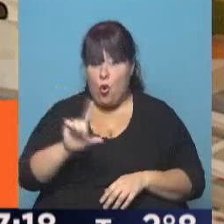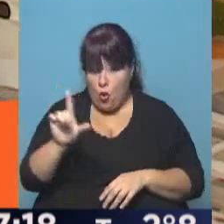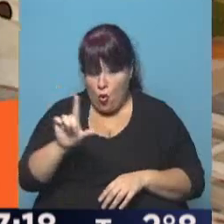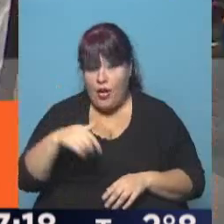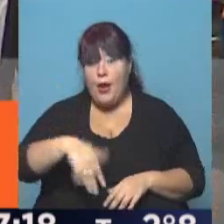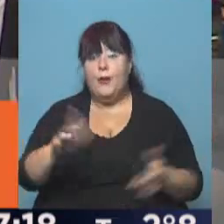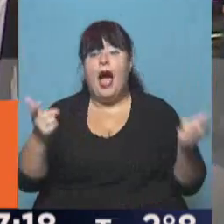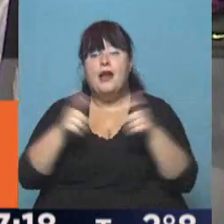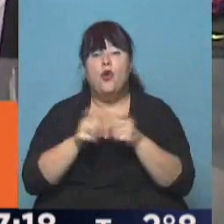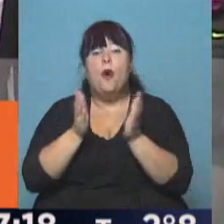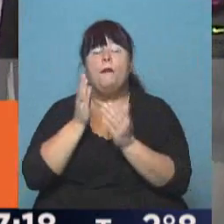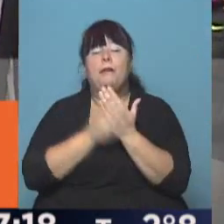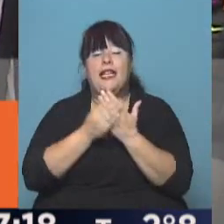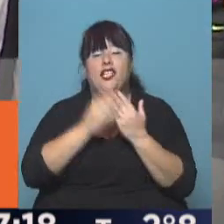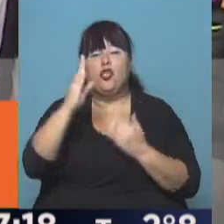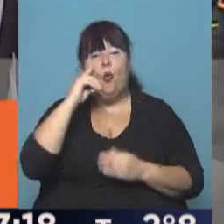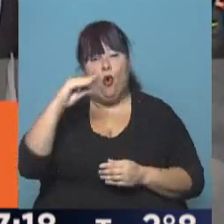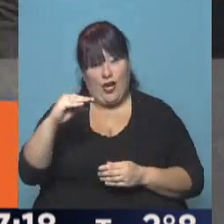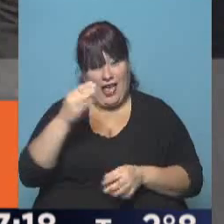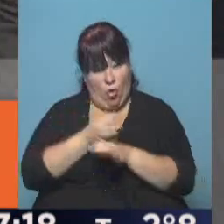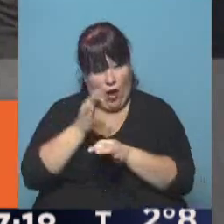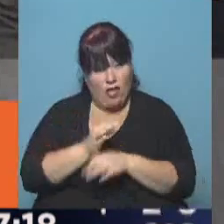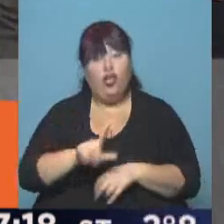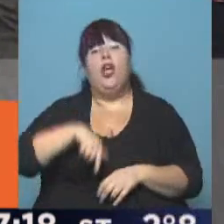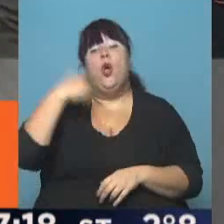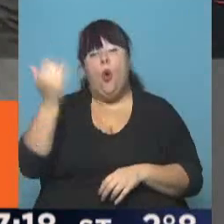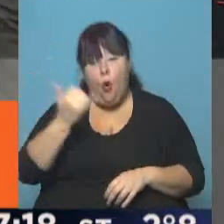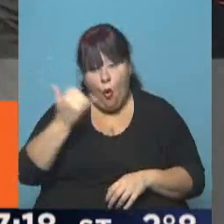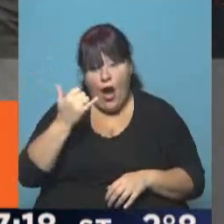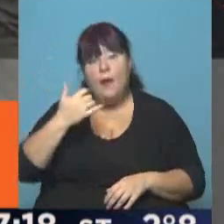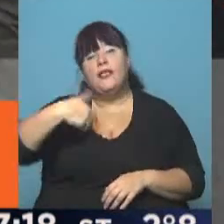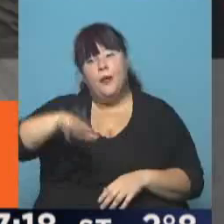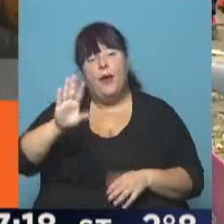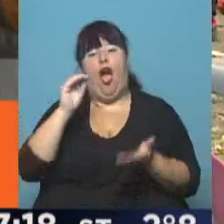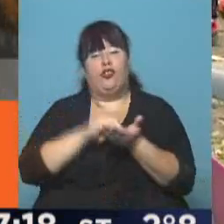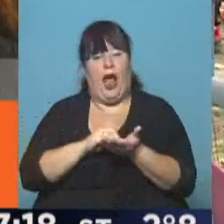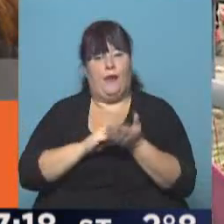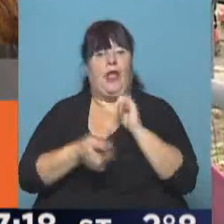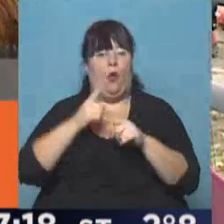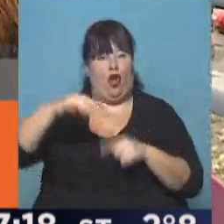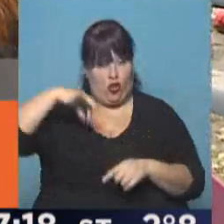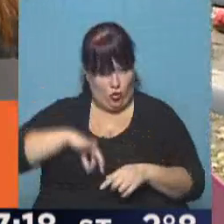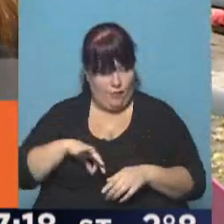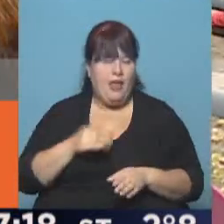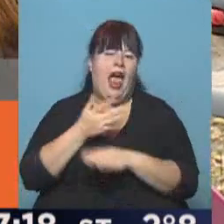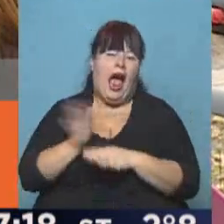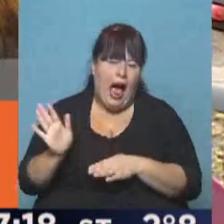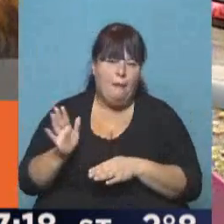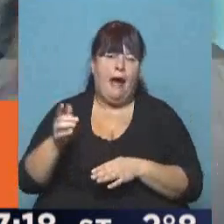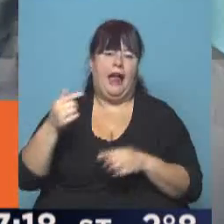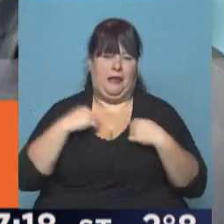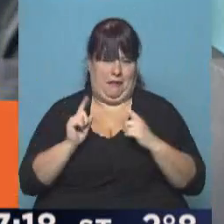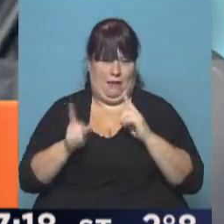se reunirán con el ministro Esteban Bullrich y el jueves realizarán una nueva paritaria. Más allá de que tenemos nuestra